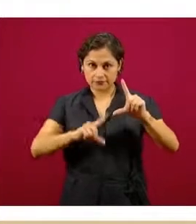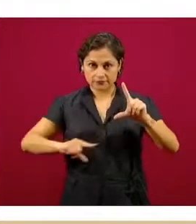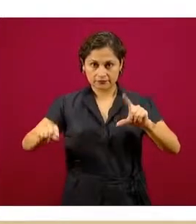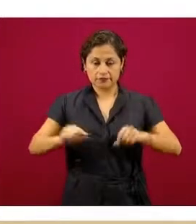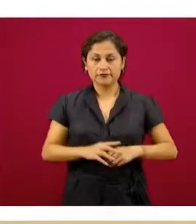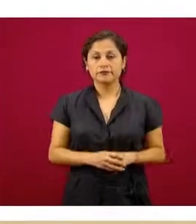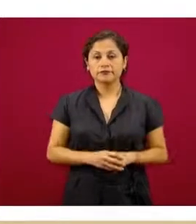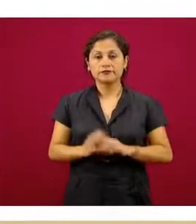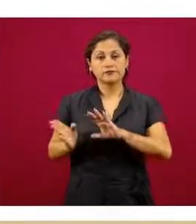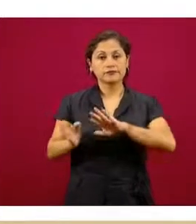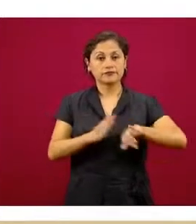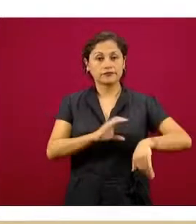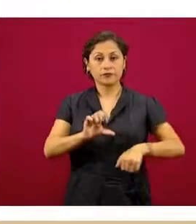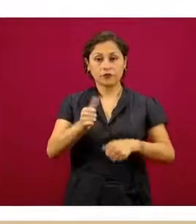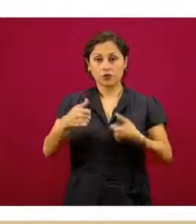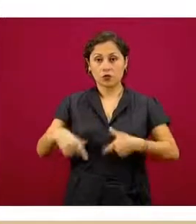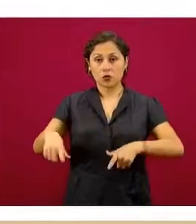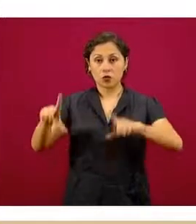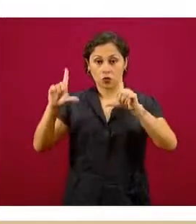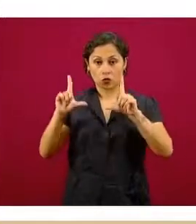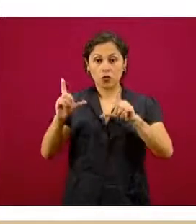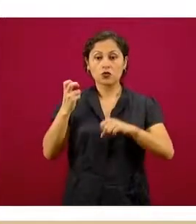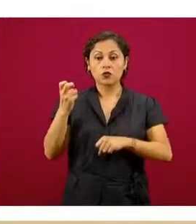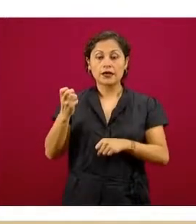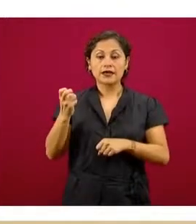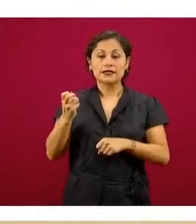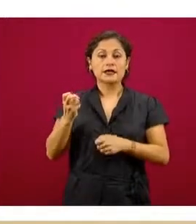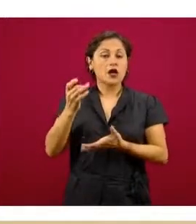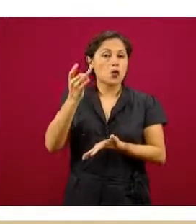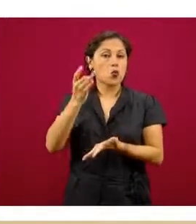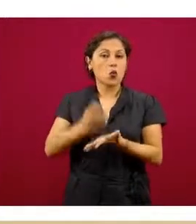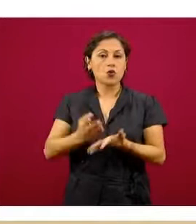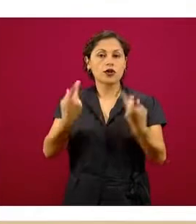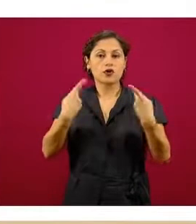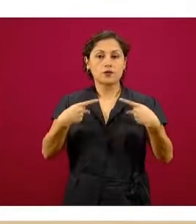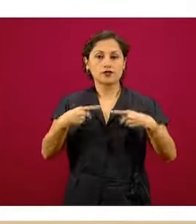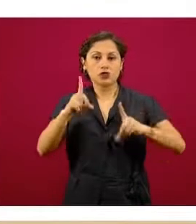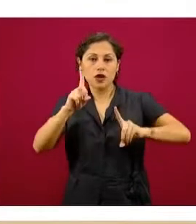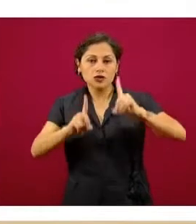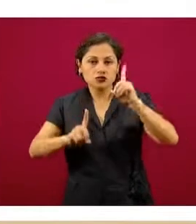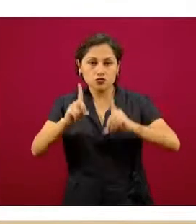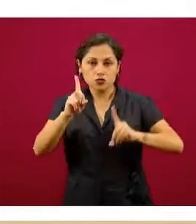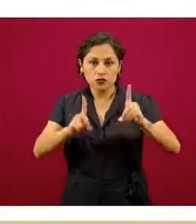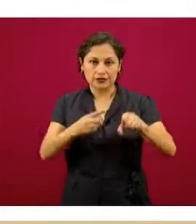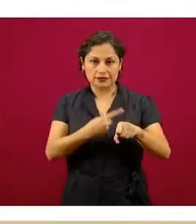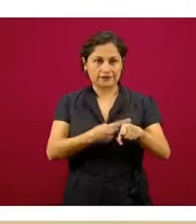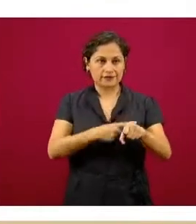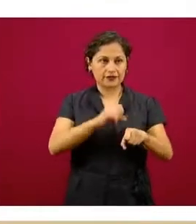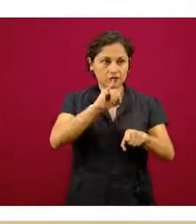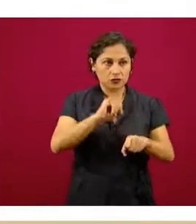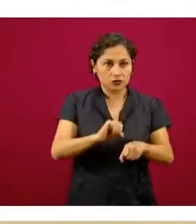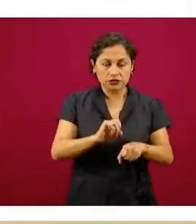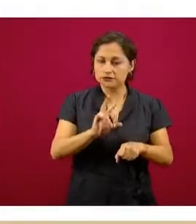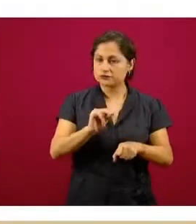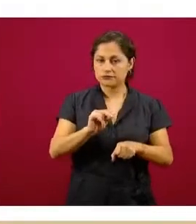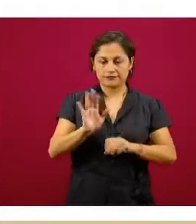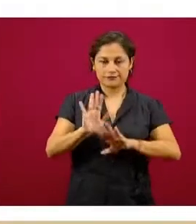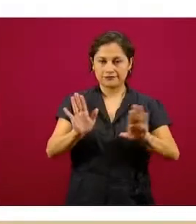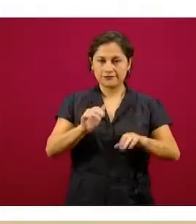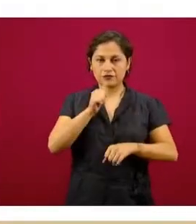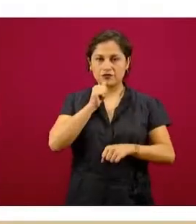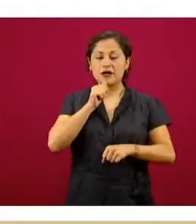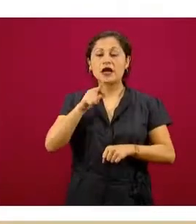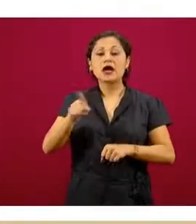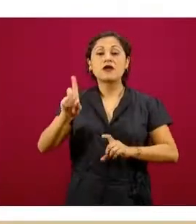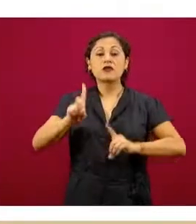la siguiente diapositiva nos quedamos solo con los aún sospechosos, estos 66.910, y ahora los distribuimos de mayor a